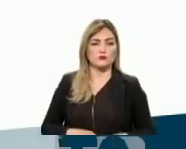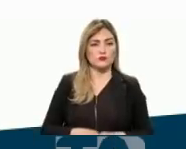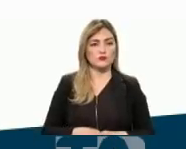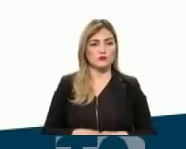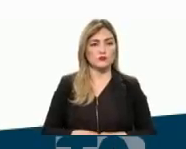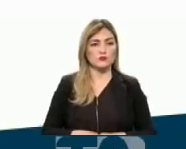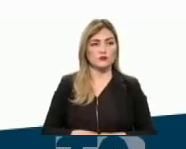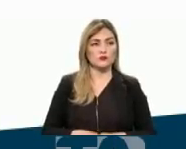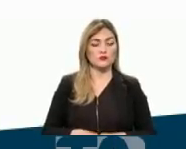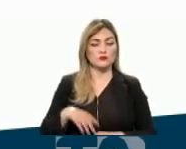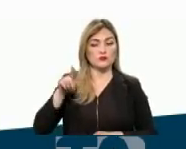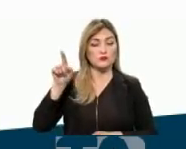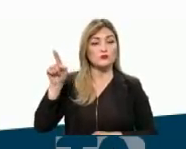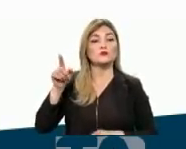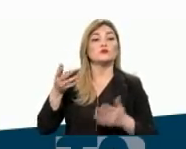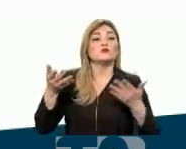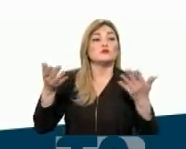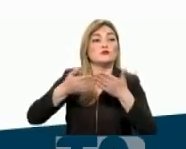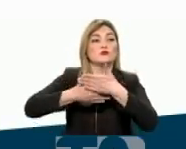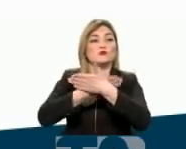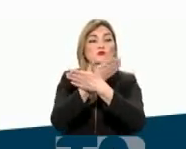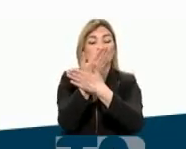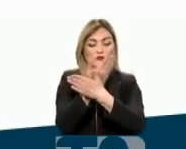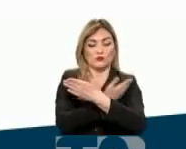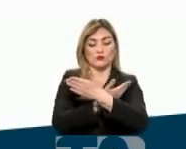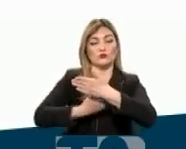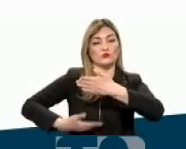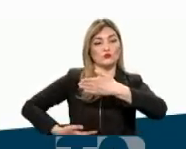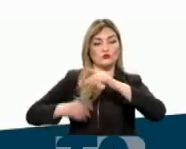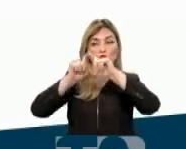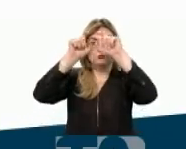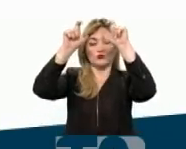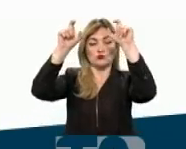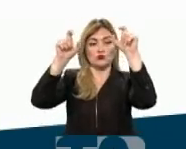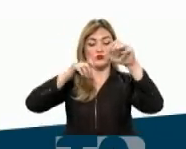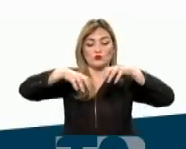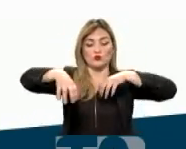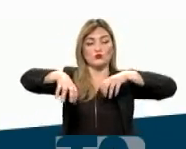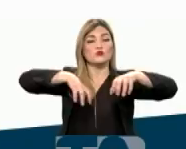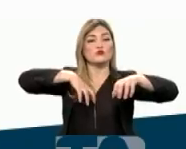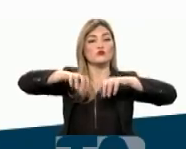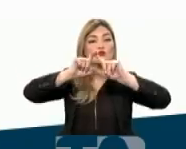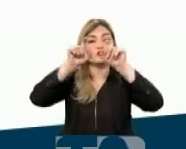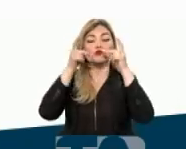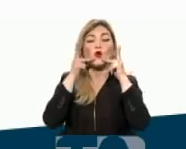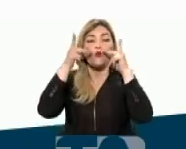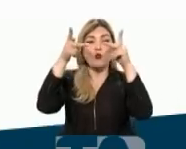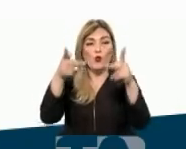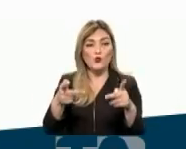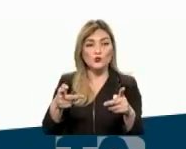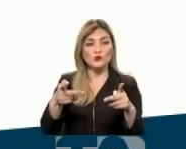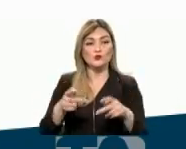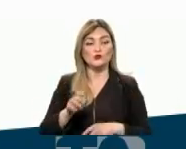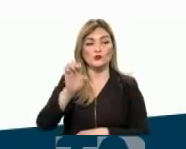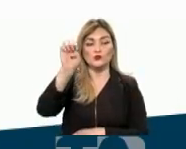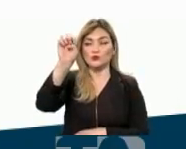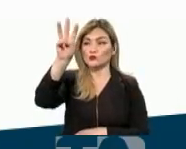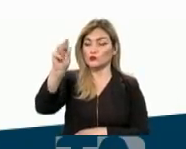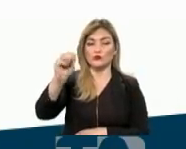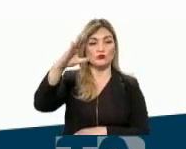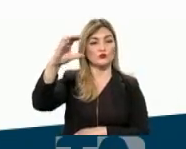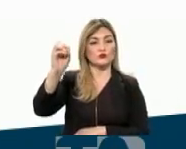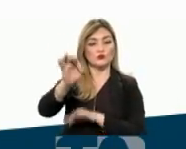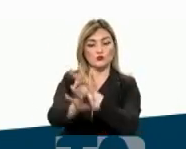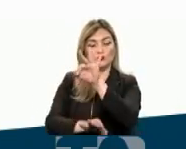anterior. Y José Andrés López es el nuevo presidente de la empresa coordinadora de empresas públicas, EMCO,